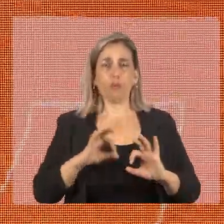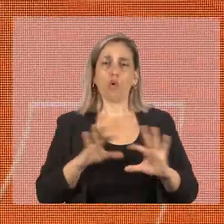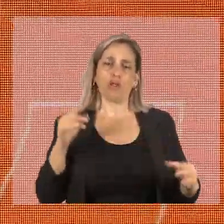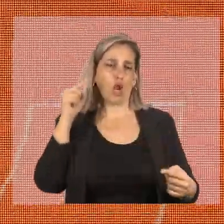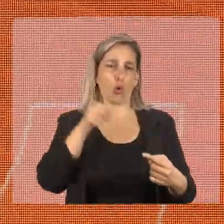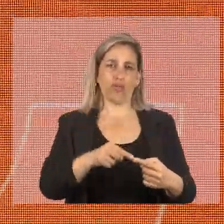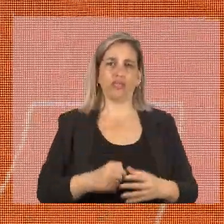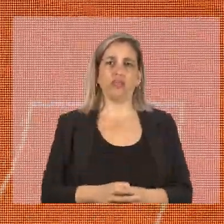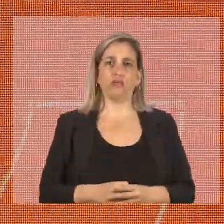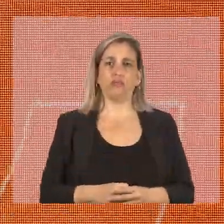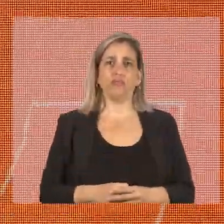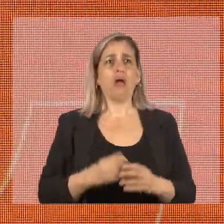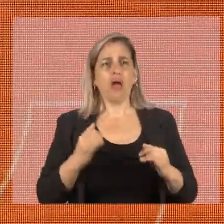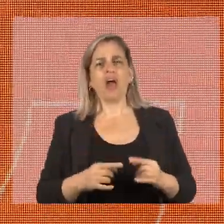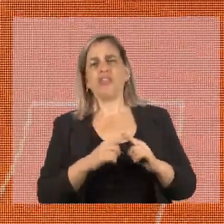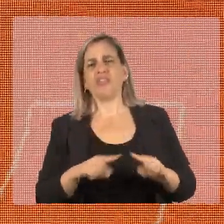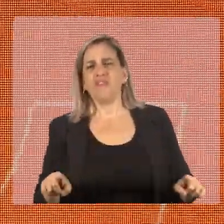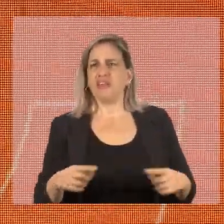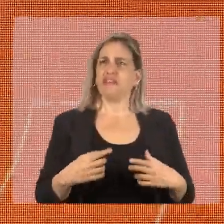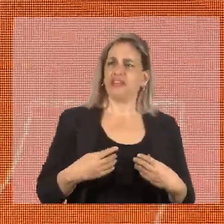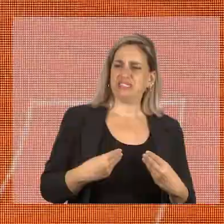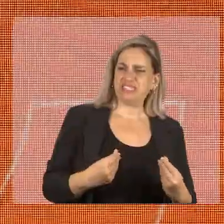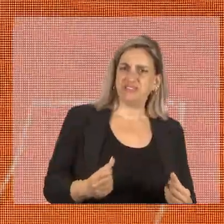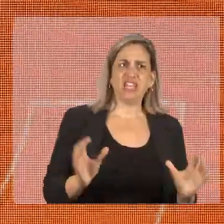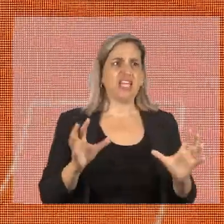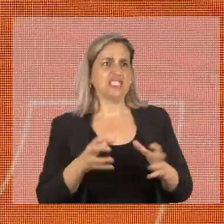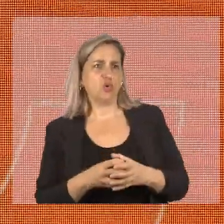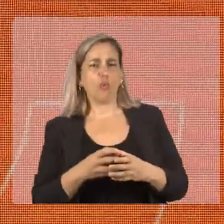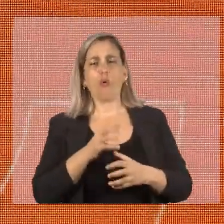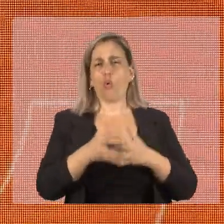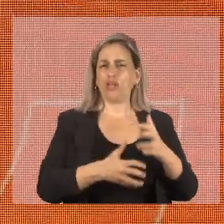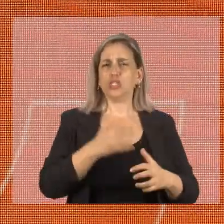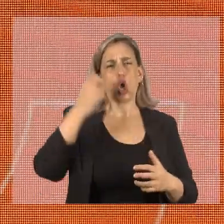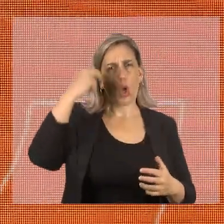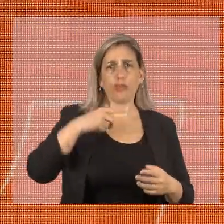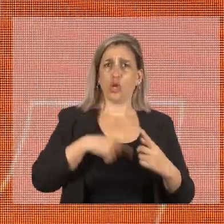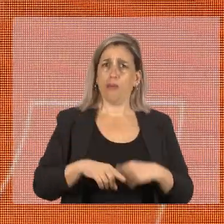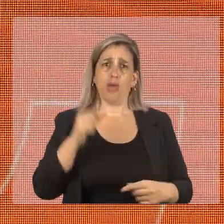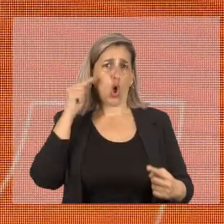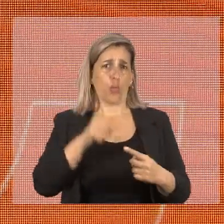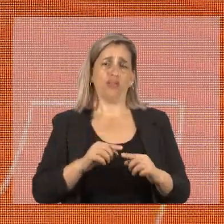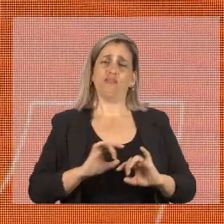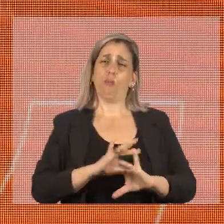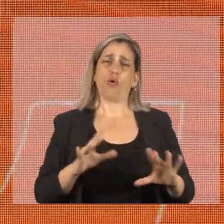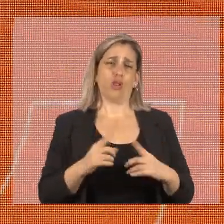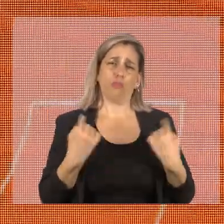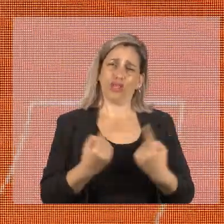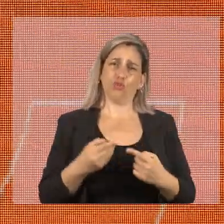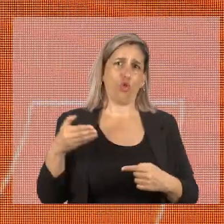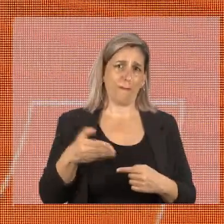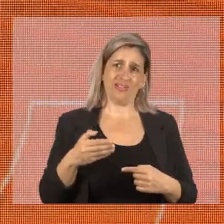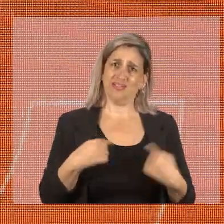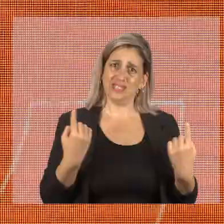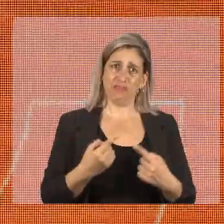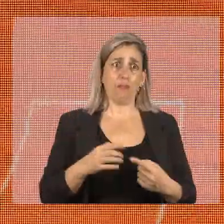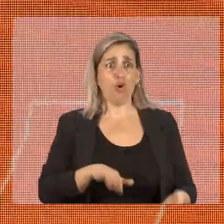claro. Matices, distintas sensibilidades de los partidos de la coalición, obviamente, pero el rumbo es claro porque todos participamos. Y hasta